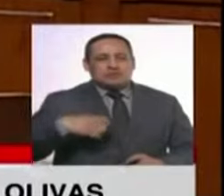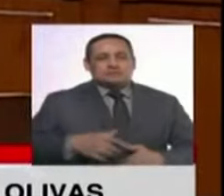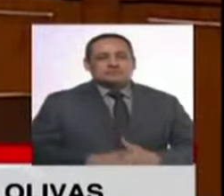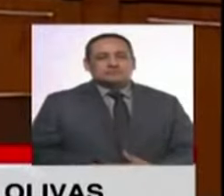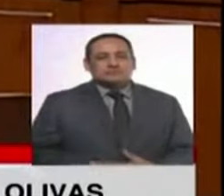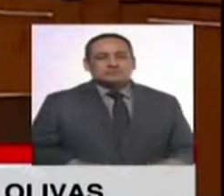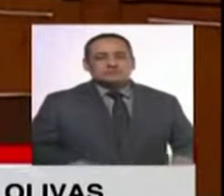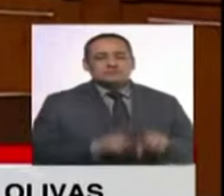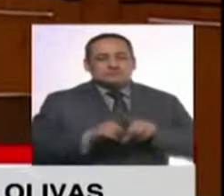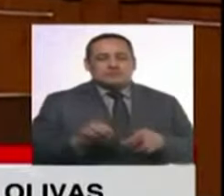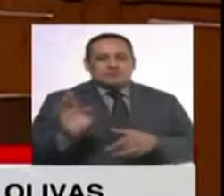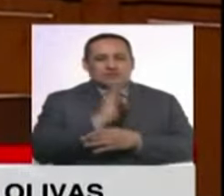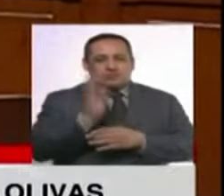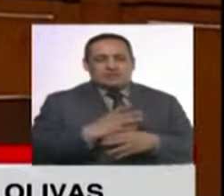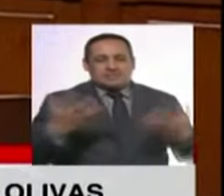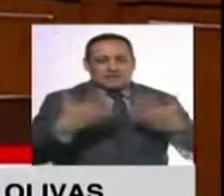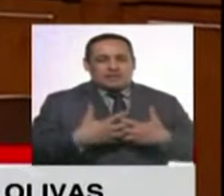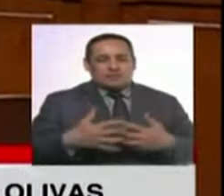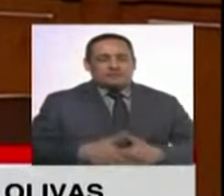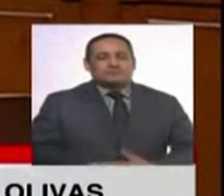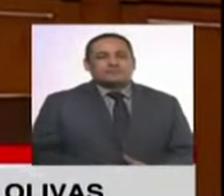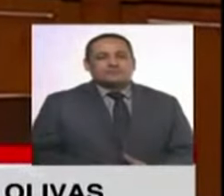como patrullaje integrado